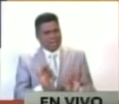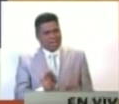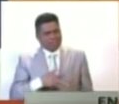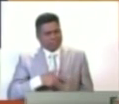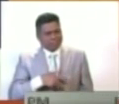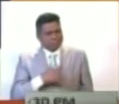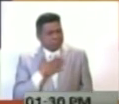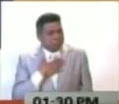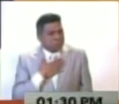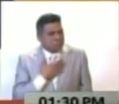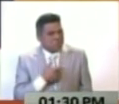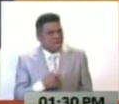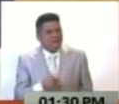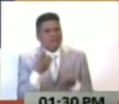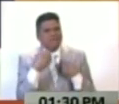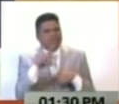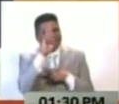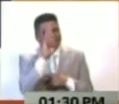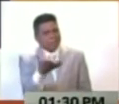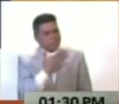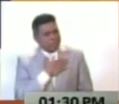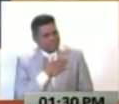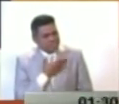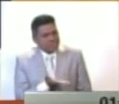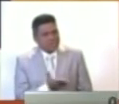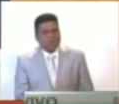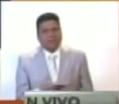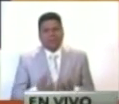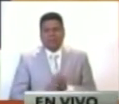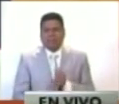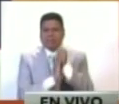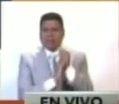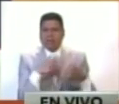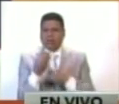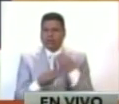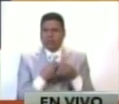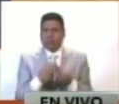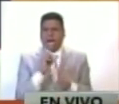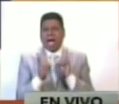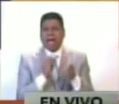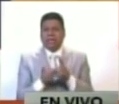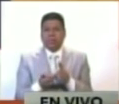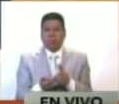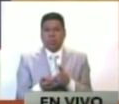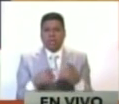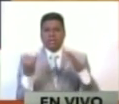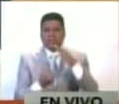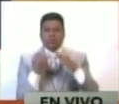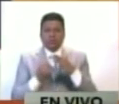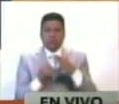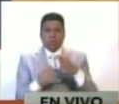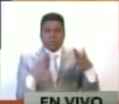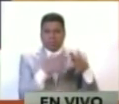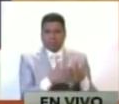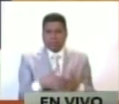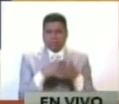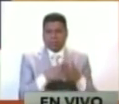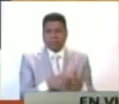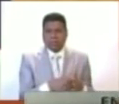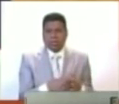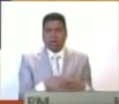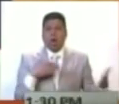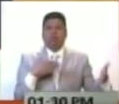antijurídico por parte de algunos funcionarios burócratas dirigidos desde algunas instancias externas y que atentan